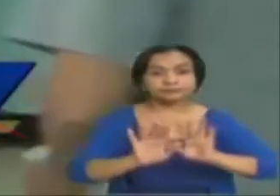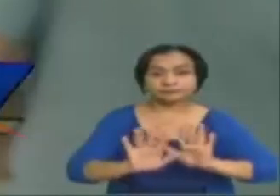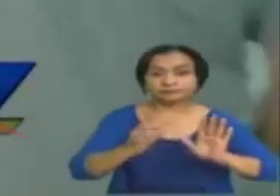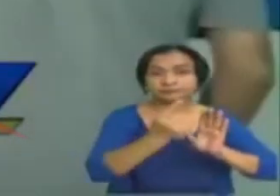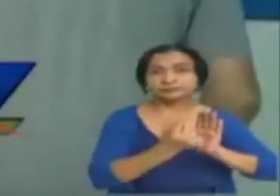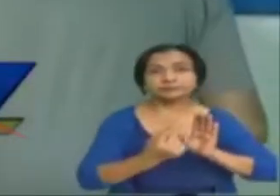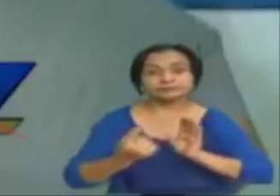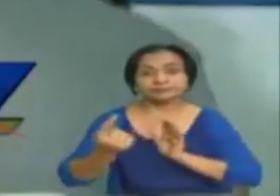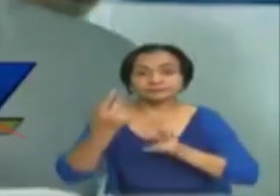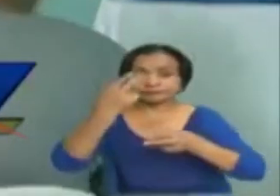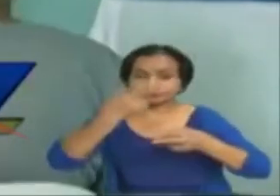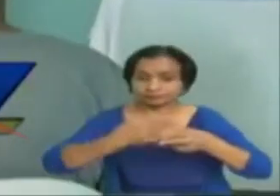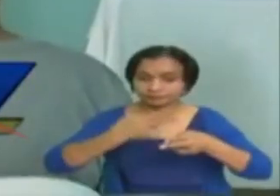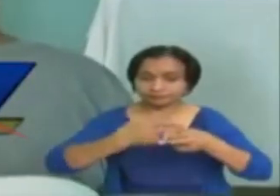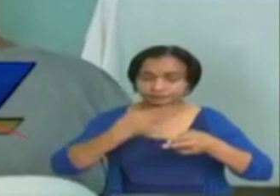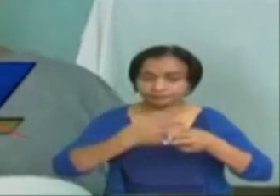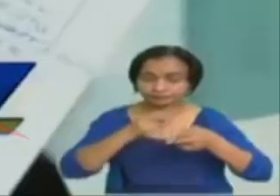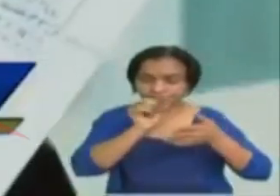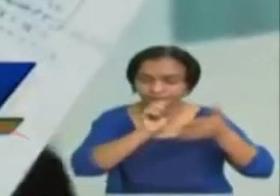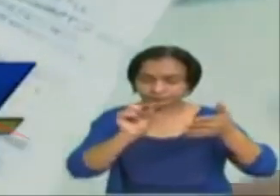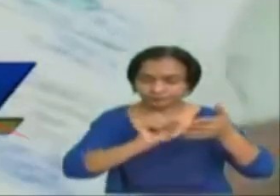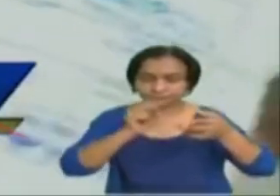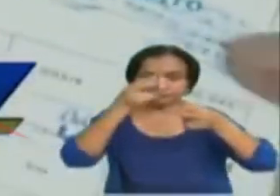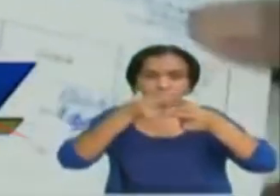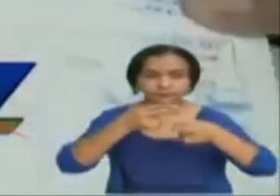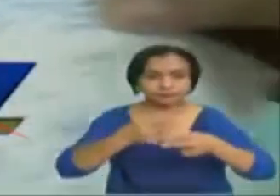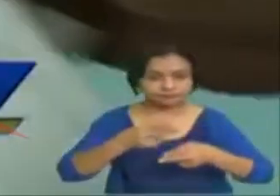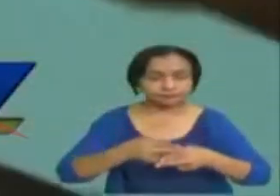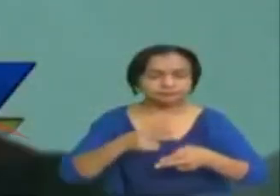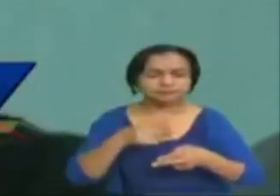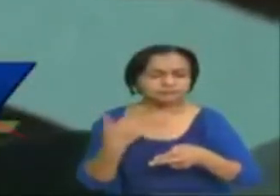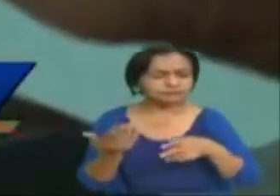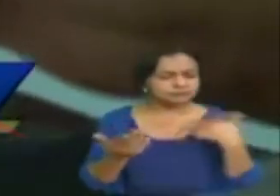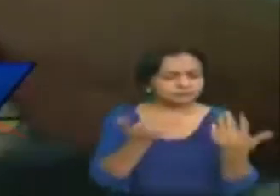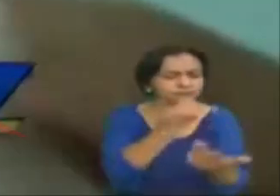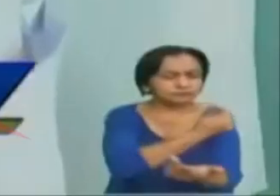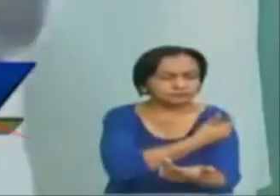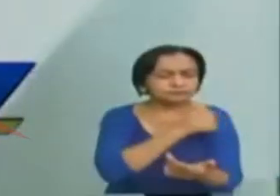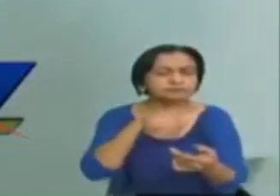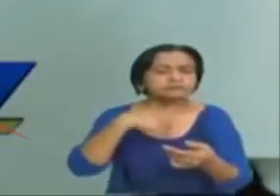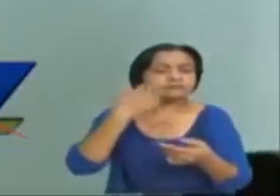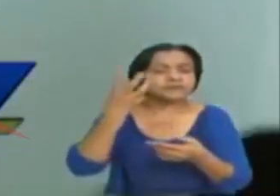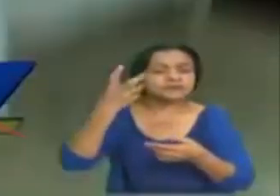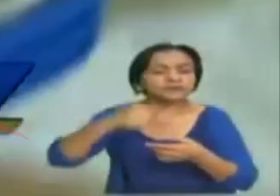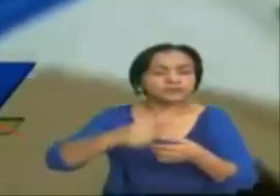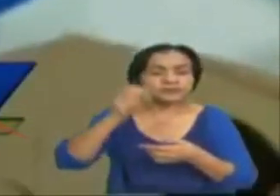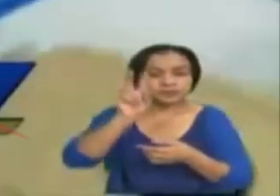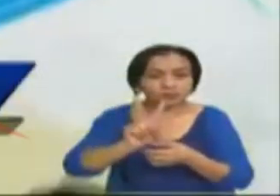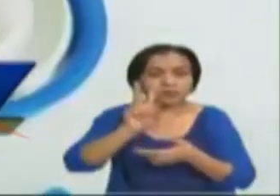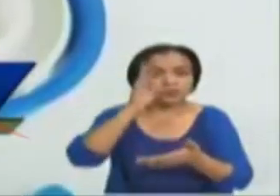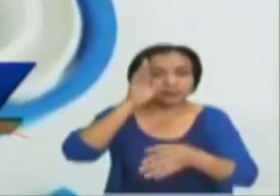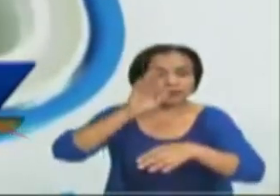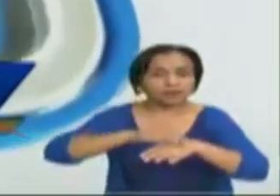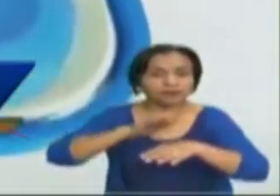Hospital Lenín Fonseca también, esto es, cubriendo Managua, lunes 3 y martes 4. 4